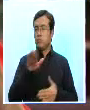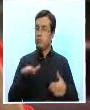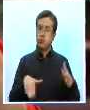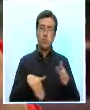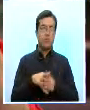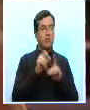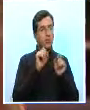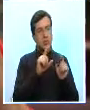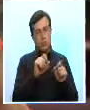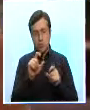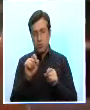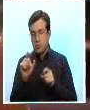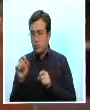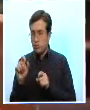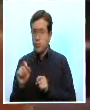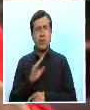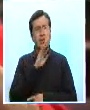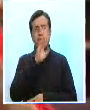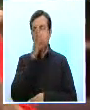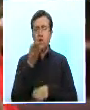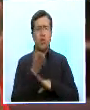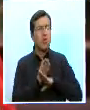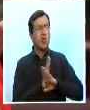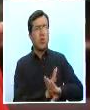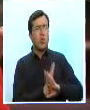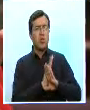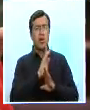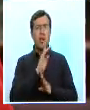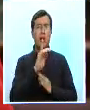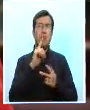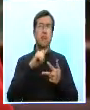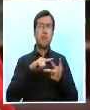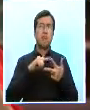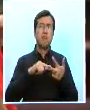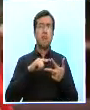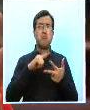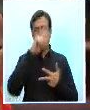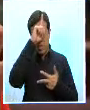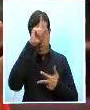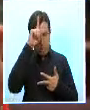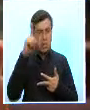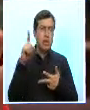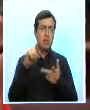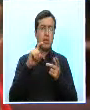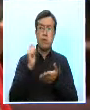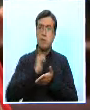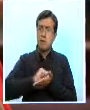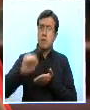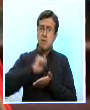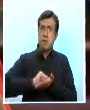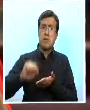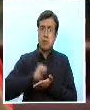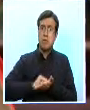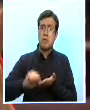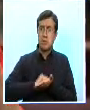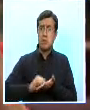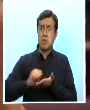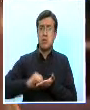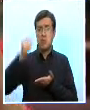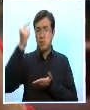encuestas ha salido abrumadoramente en contra sea en Madrid Madrid hicimos una recogida de firmas que el